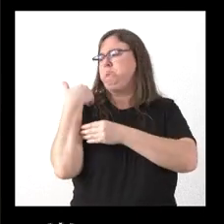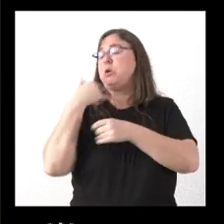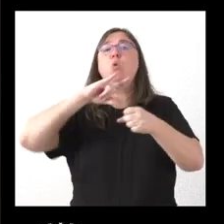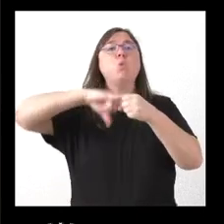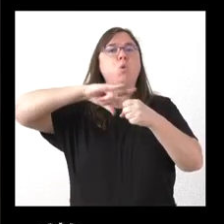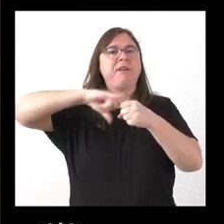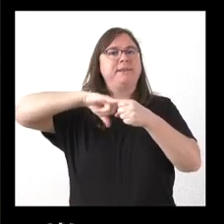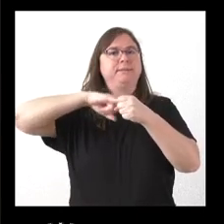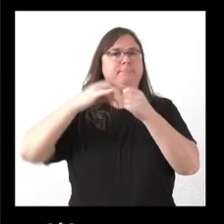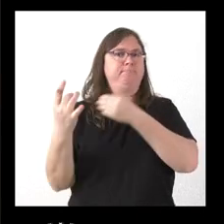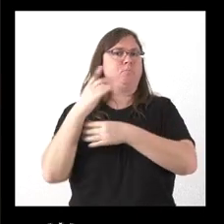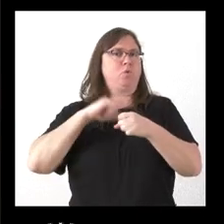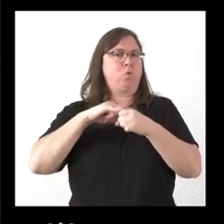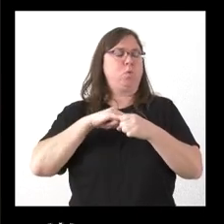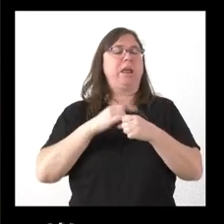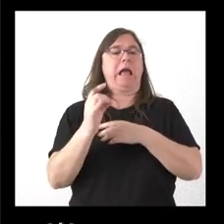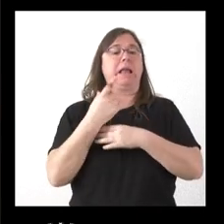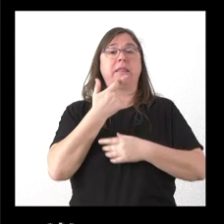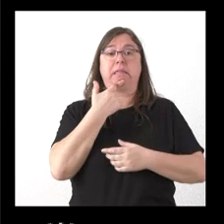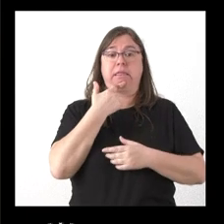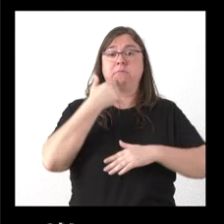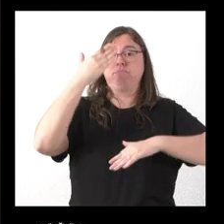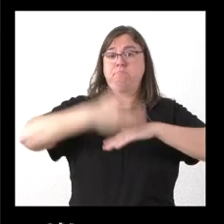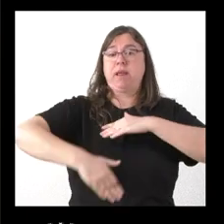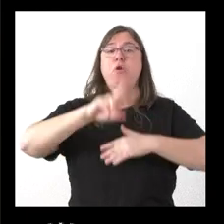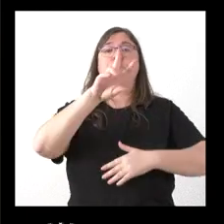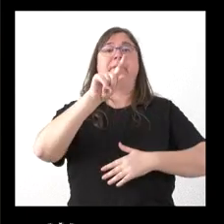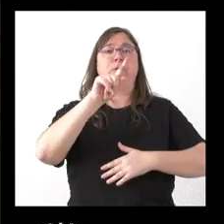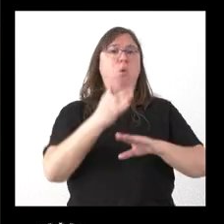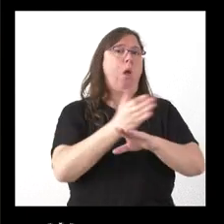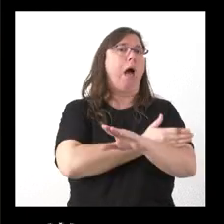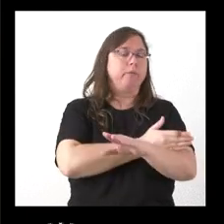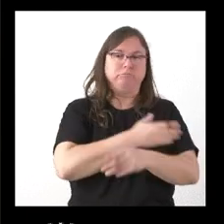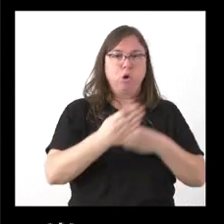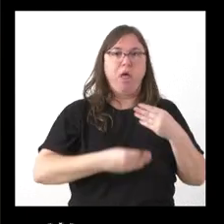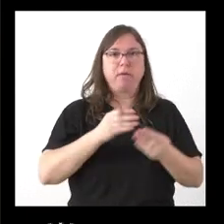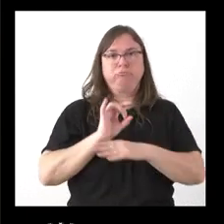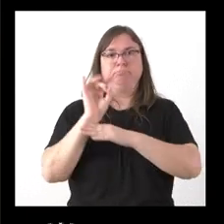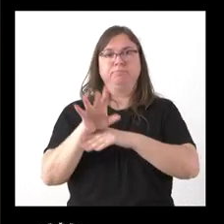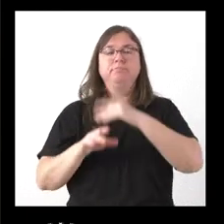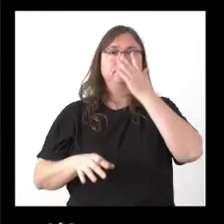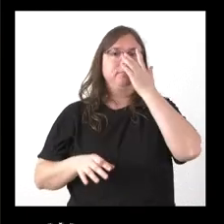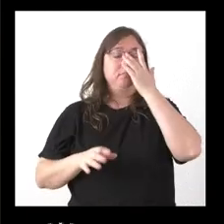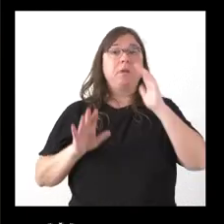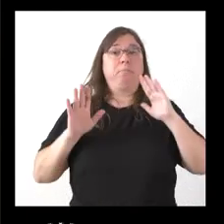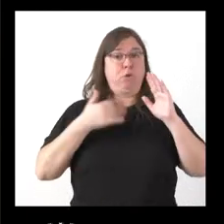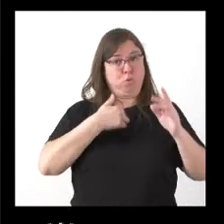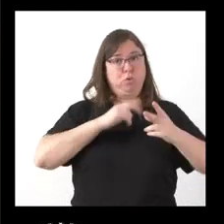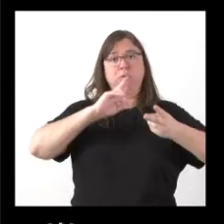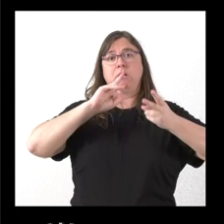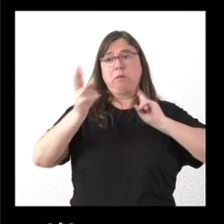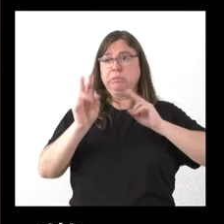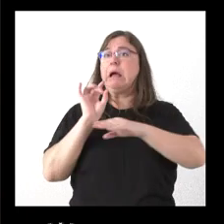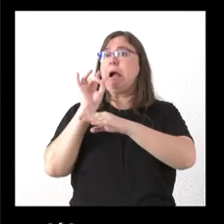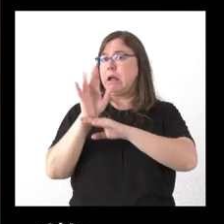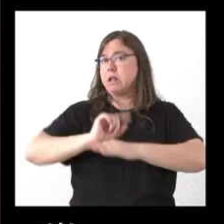diciéndome que remitiesemos el plan antes del 21 de este mes lo vamos a hacer Pero yo le he contestado con una